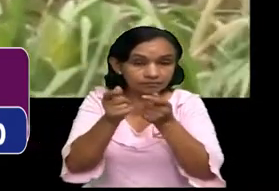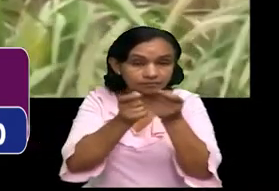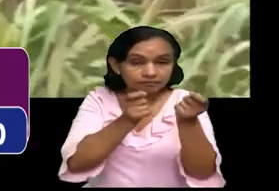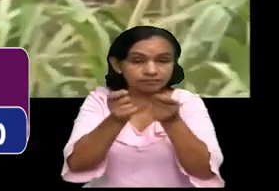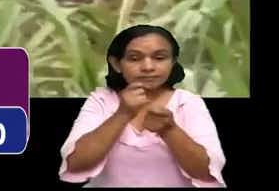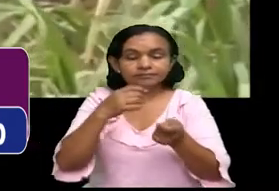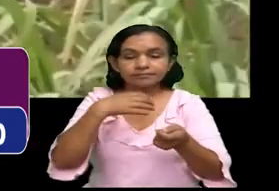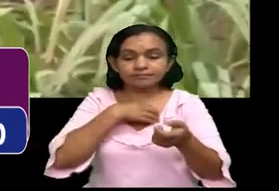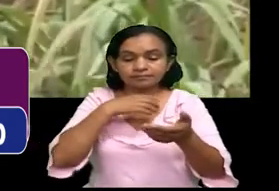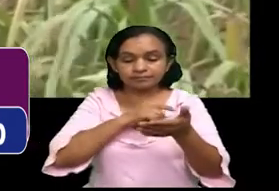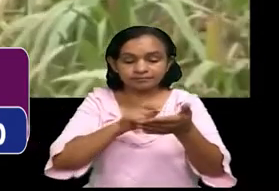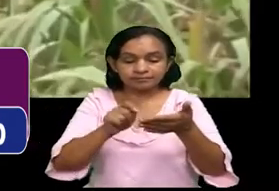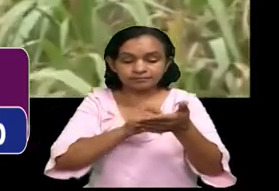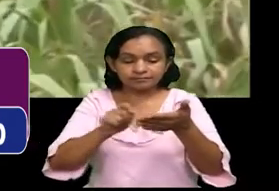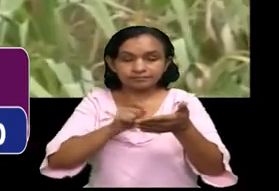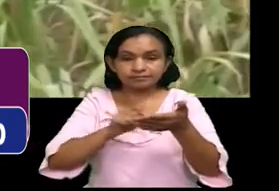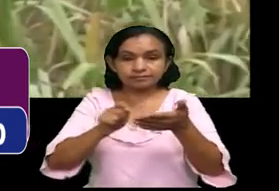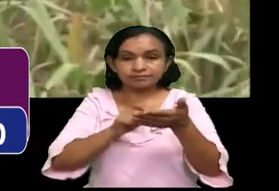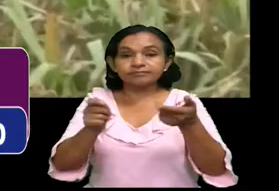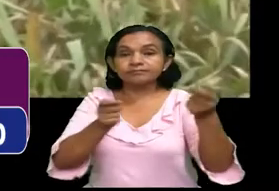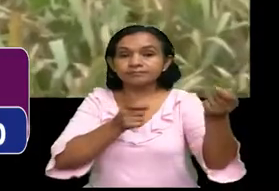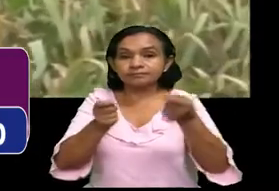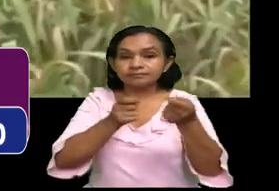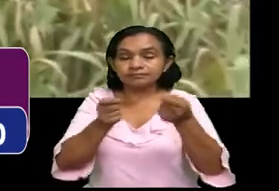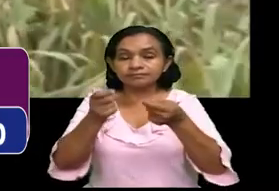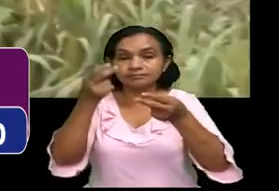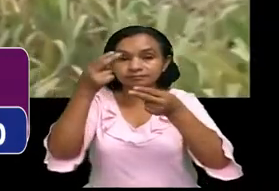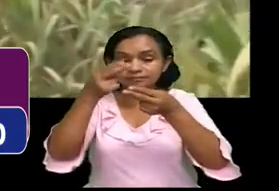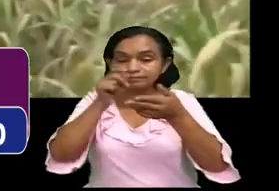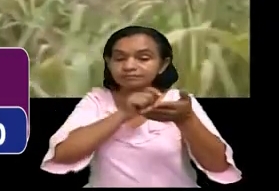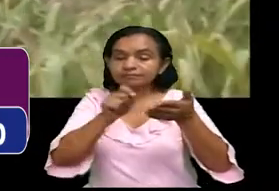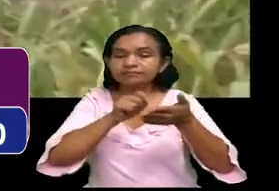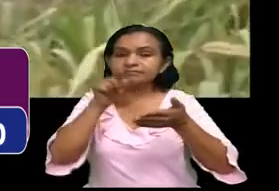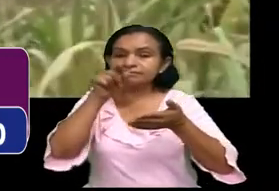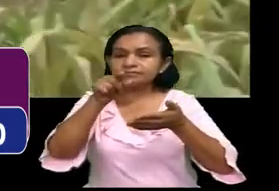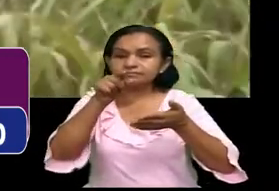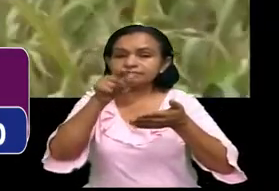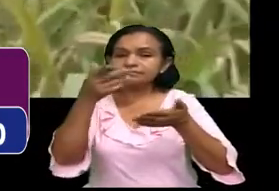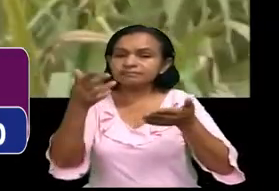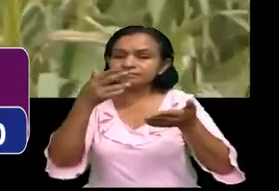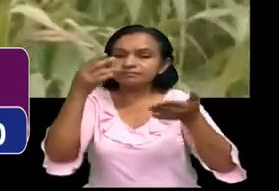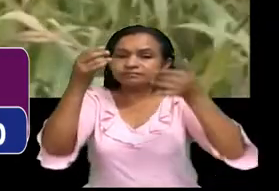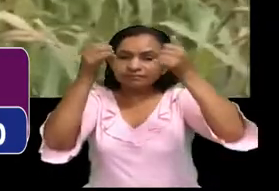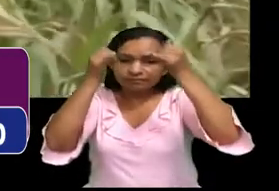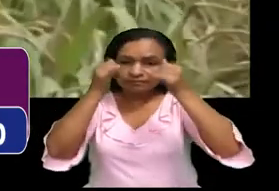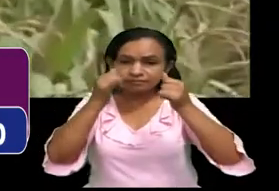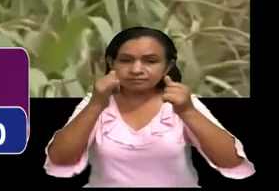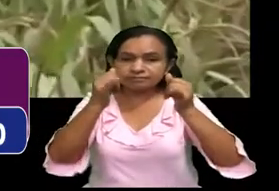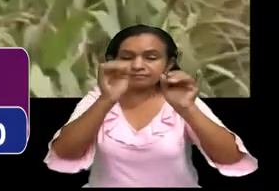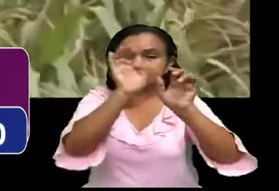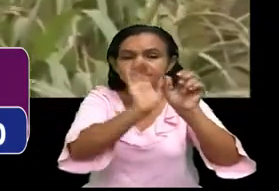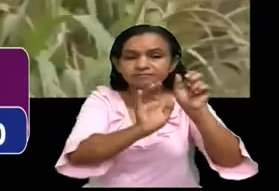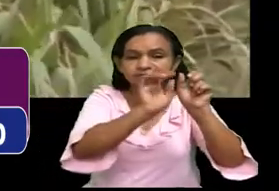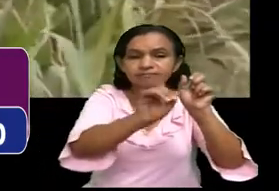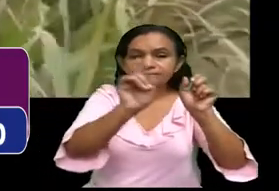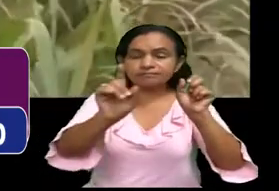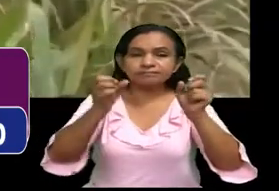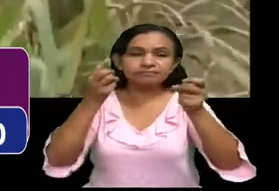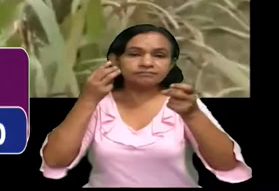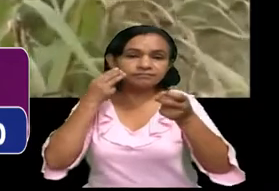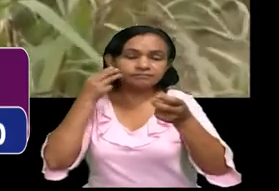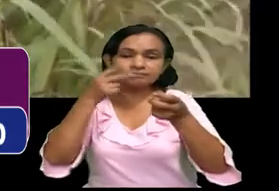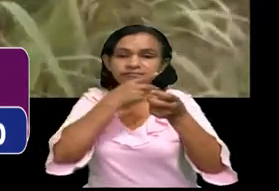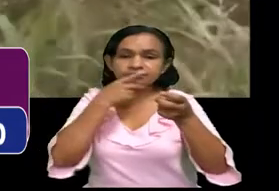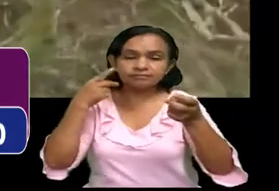tu administración, para tu manejo, un registro de cada uno de esos individuos, su madre, su padre,